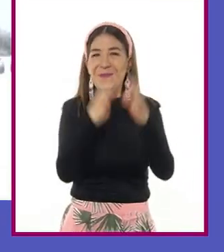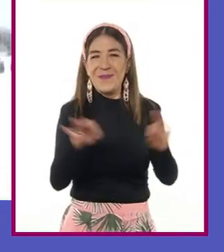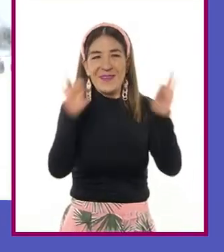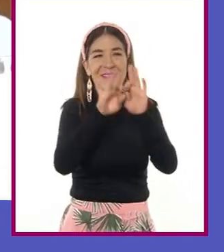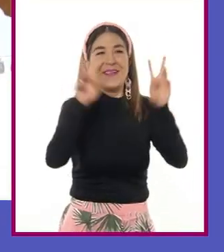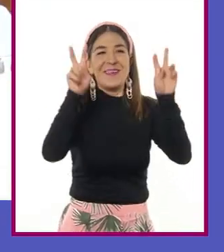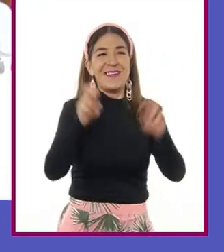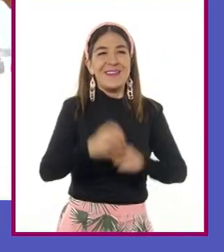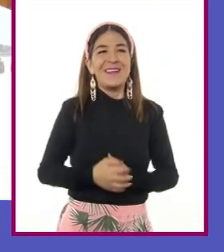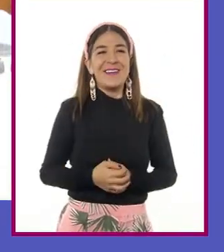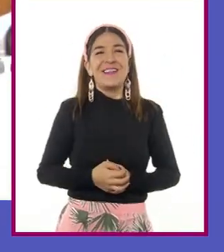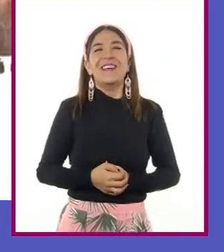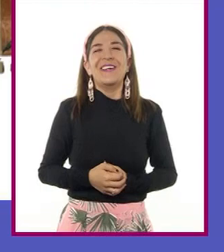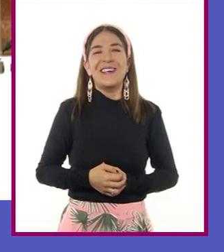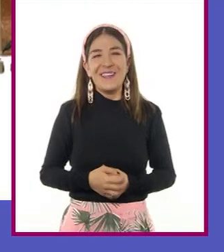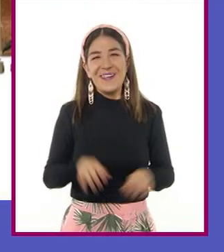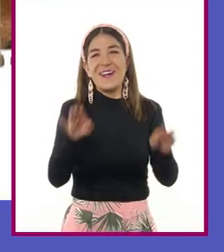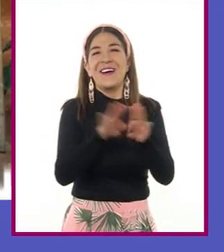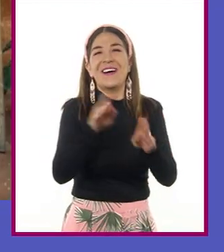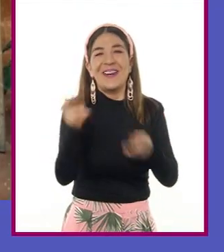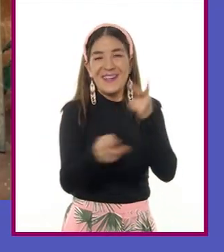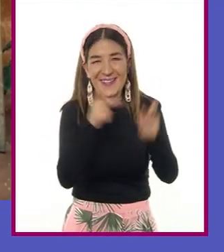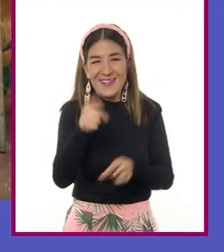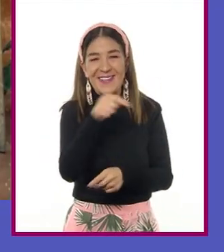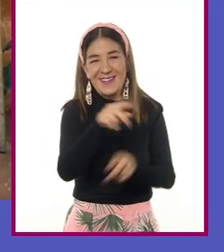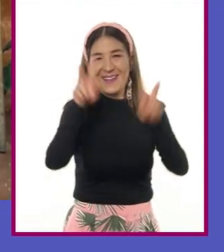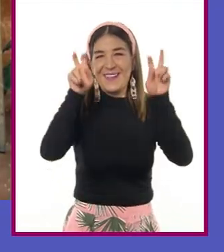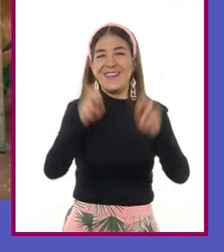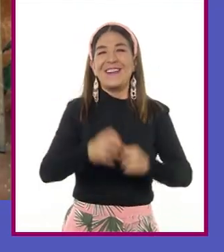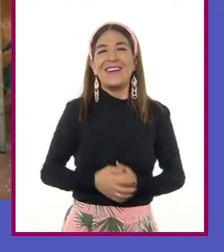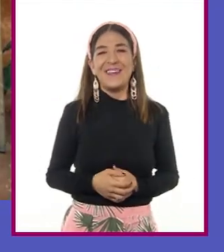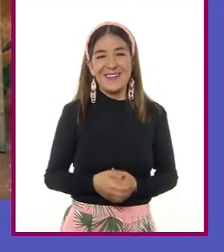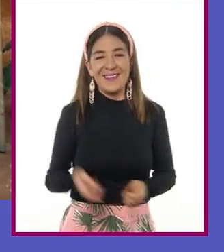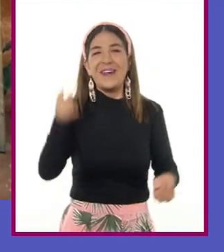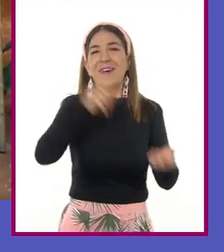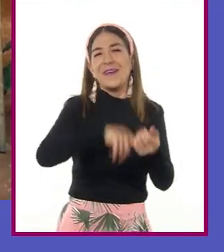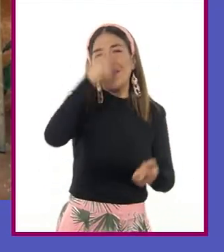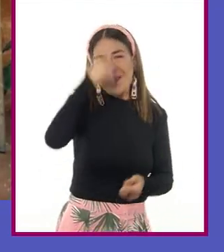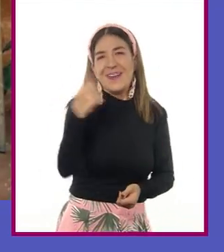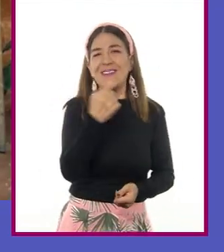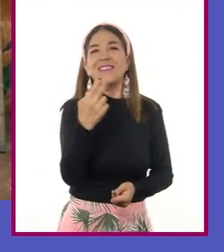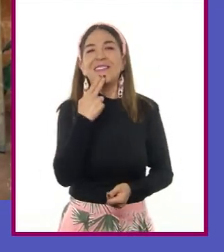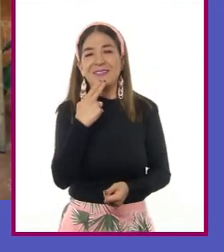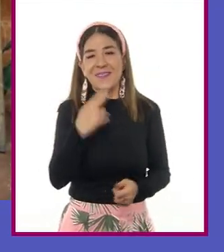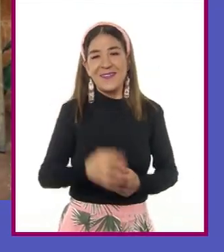¿Qué fuentes puedo consultar? Pepe, ¿y esto para qué nos sirve?